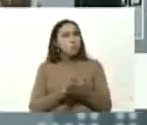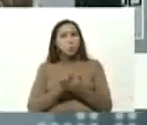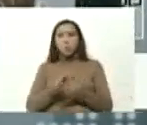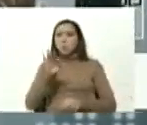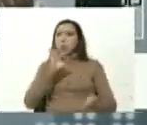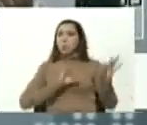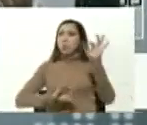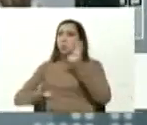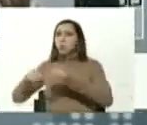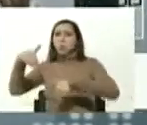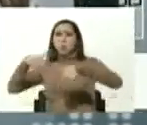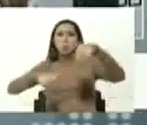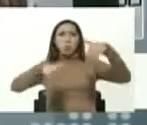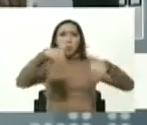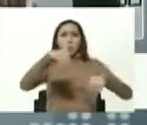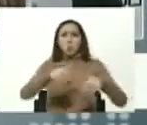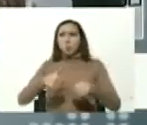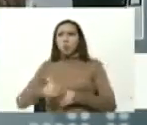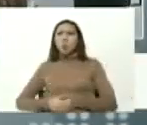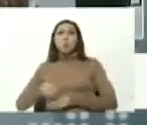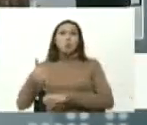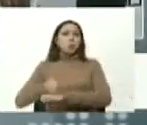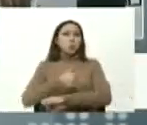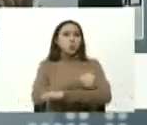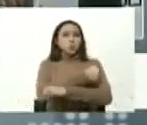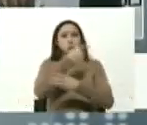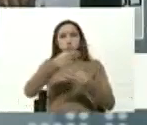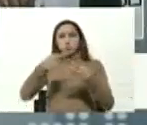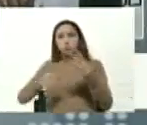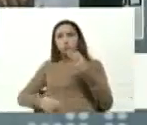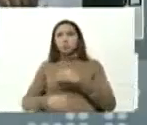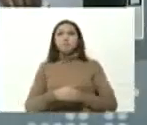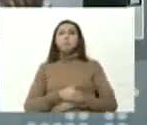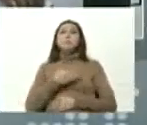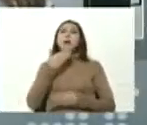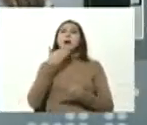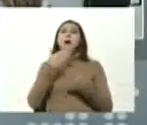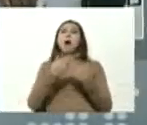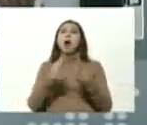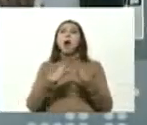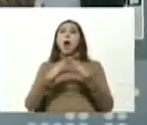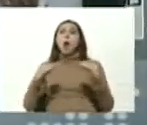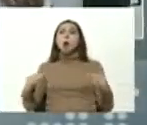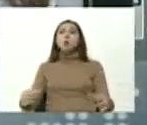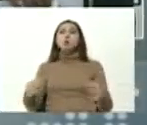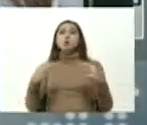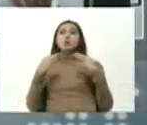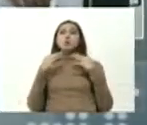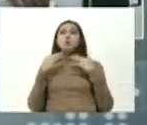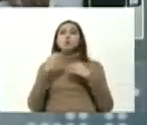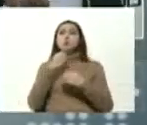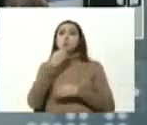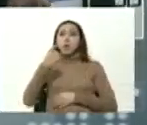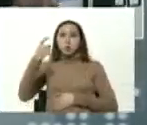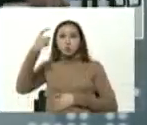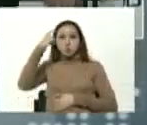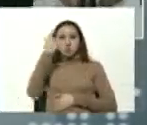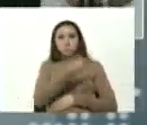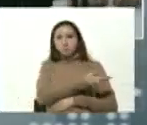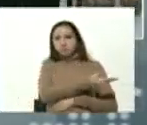nuestras autoridades regionales y municipales. Muchísimas gracias a todos y a todas. Muy buenos días.